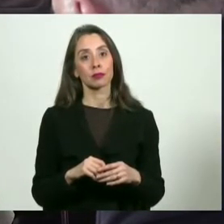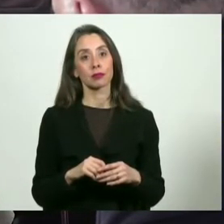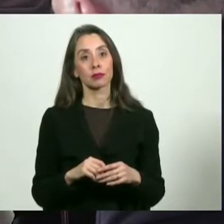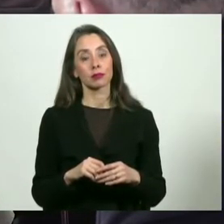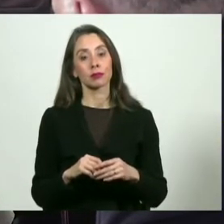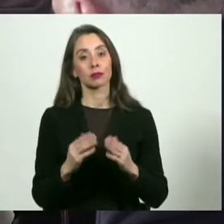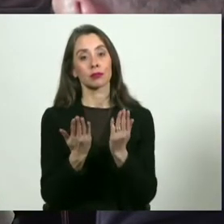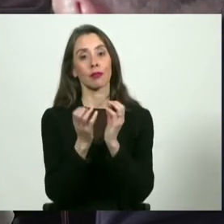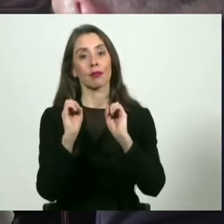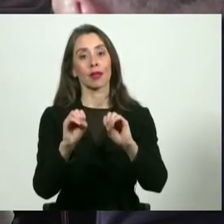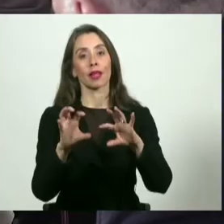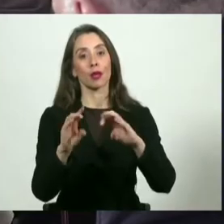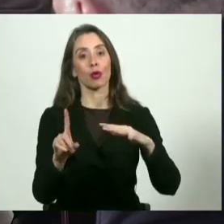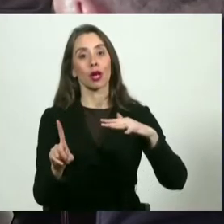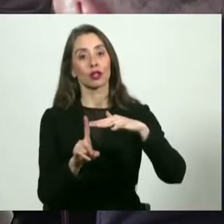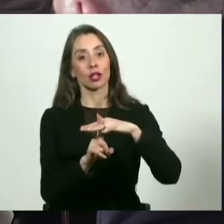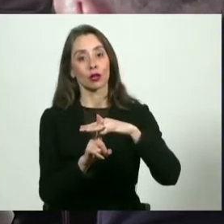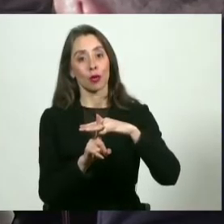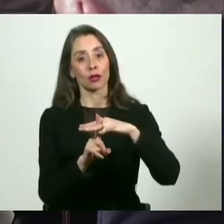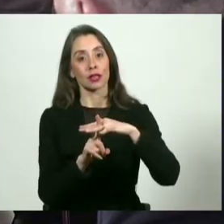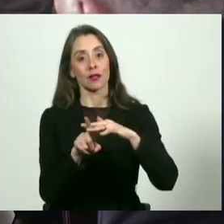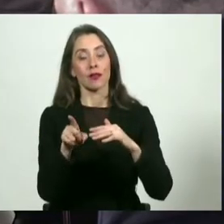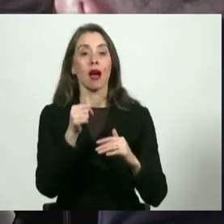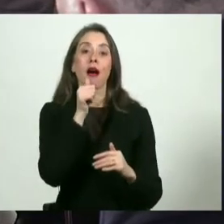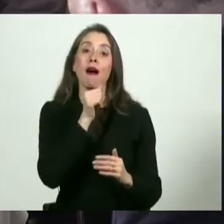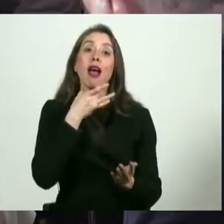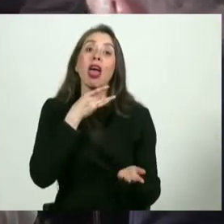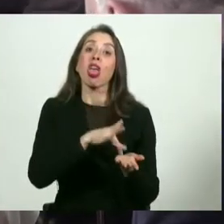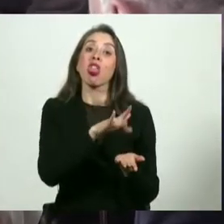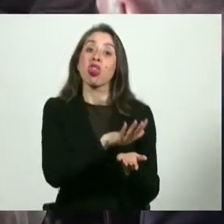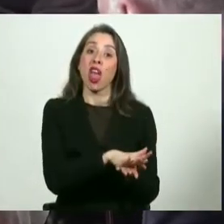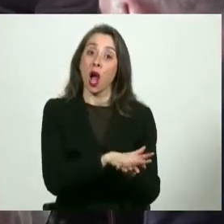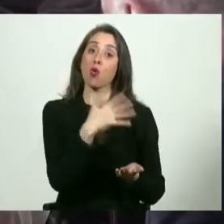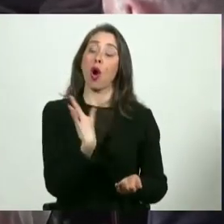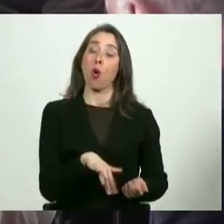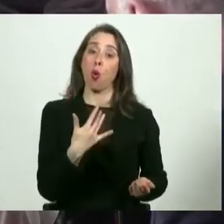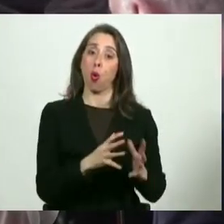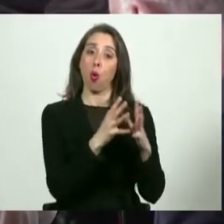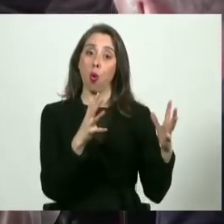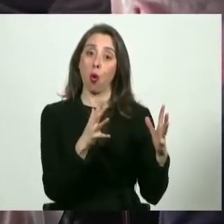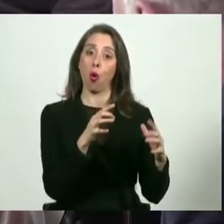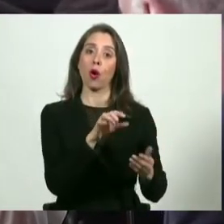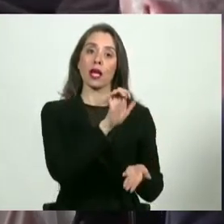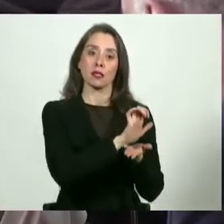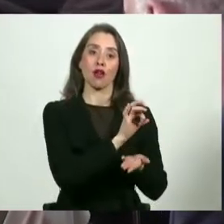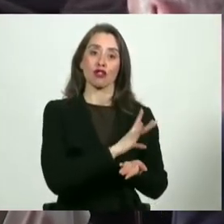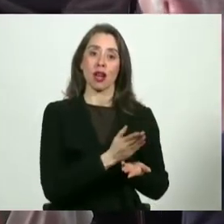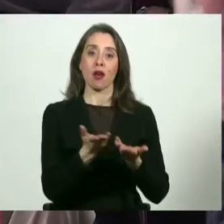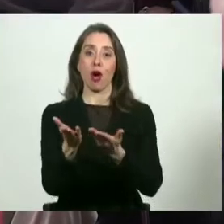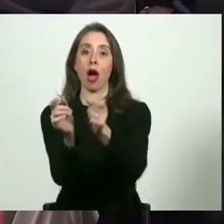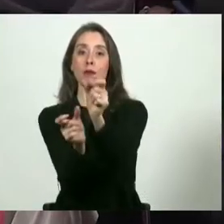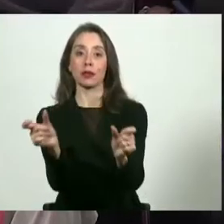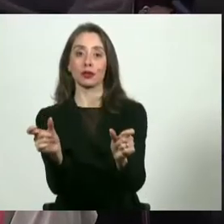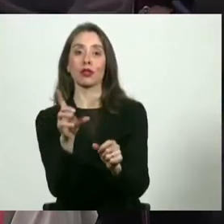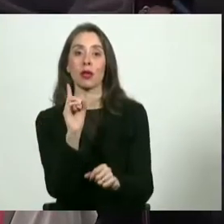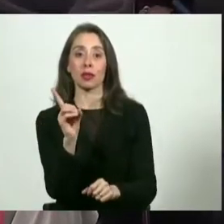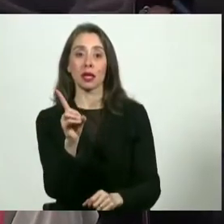La educación inclusiva es la gran deuda que tiene el Estado de Chile con las personas con discapacidad.